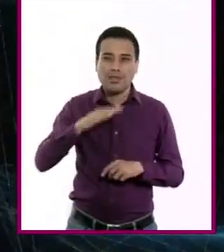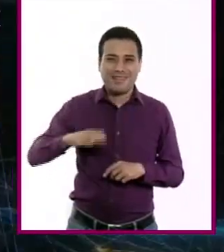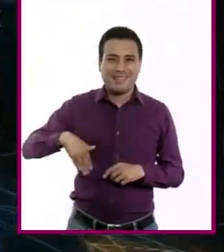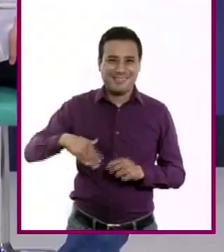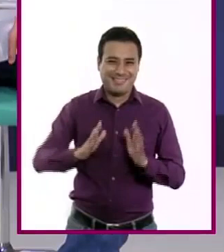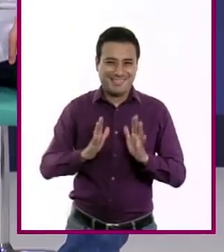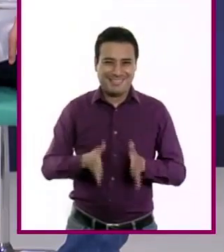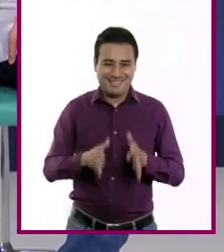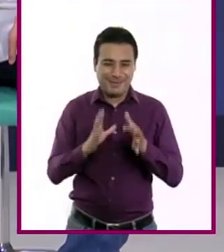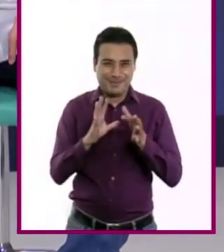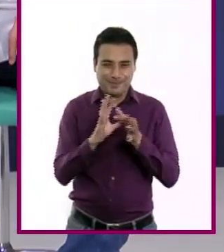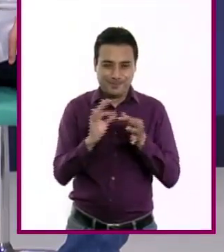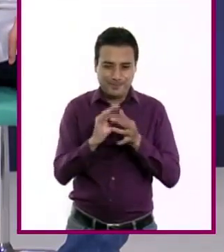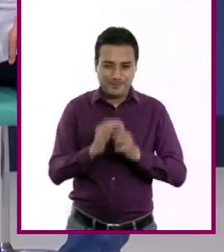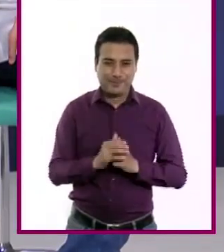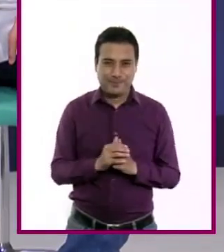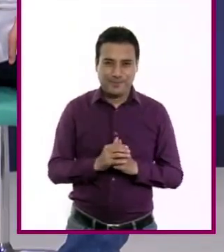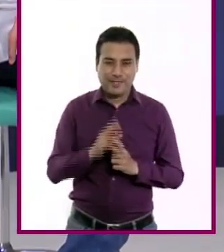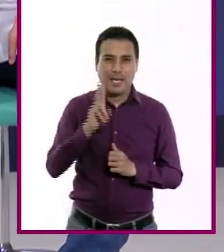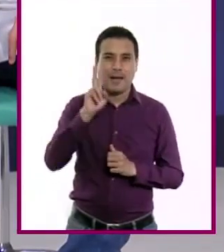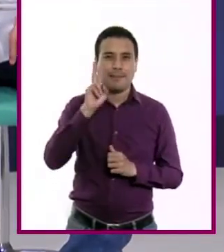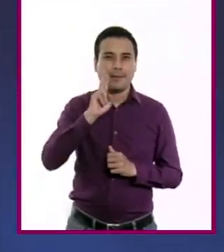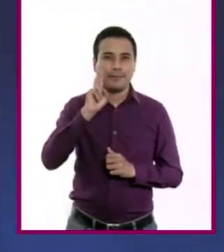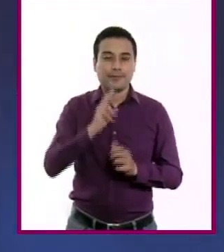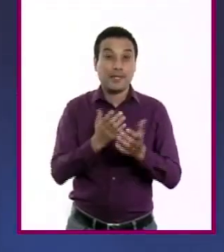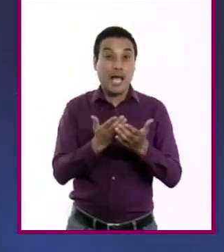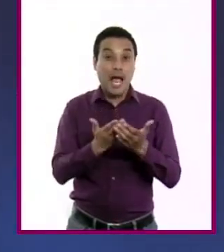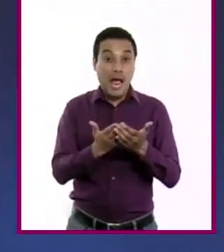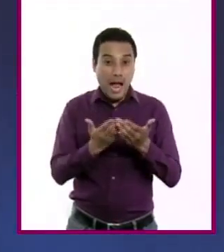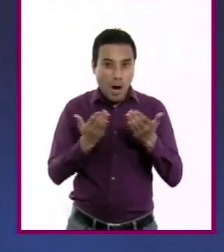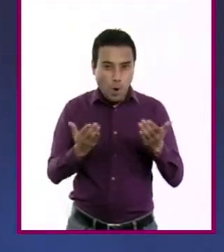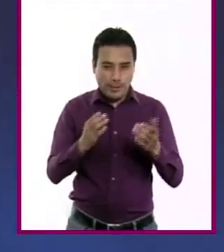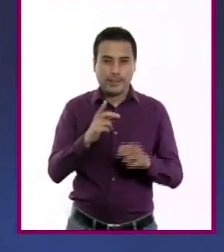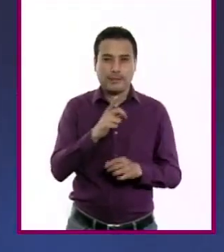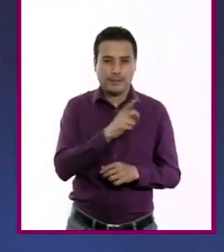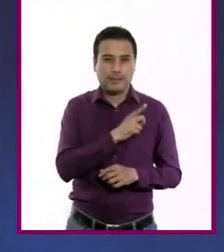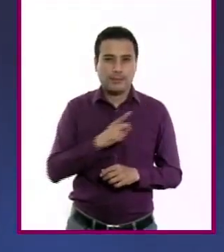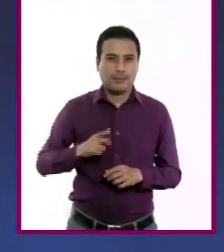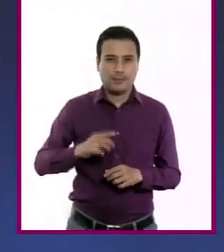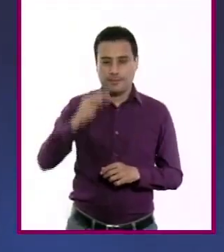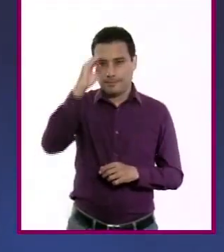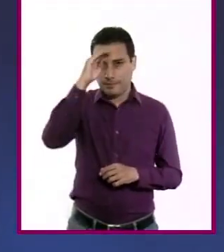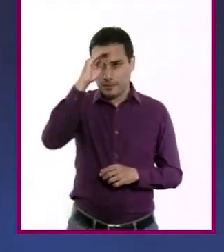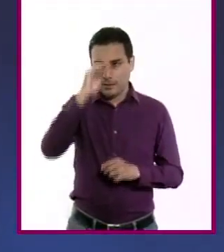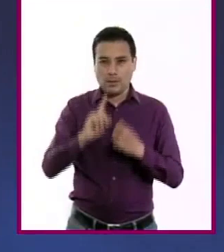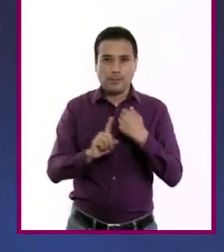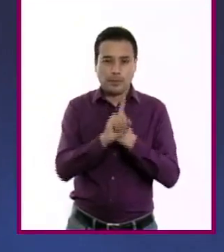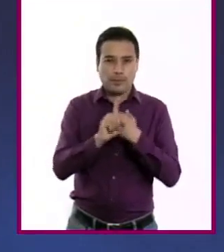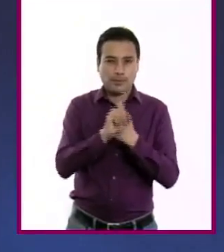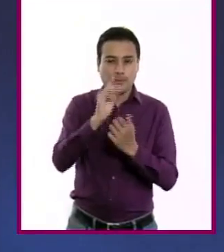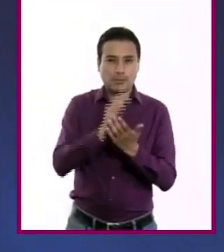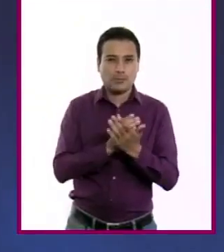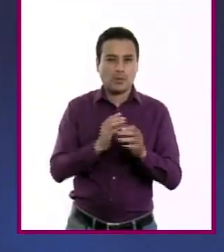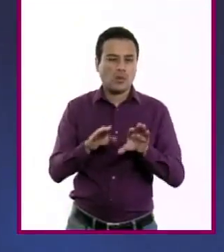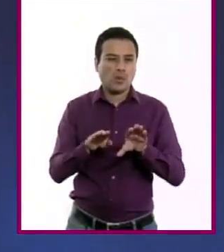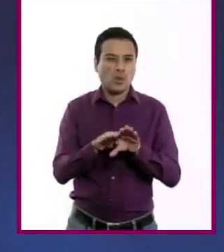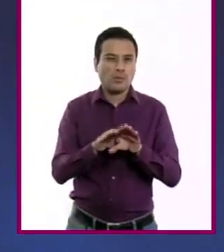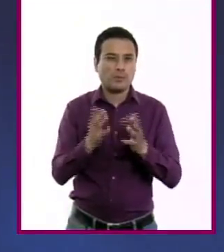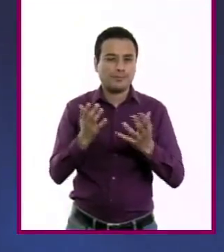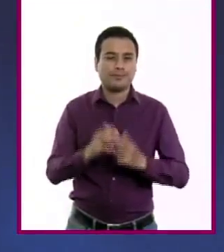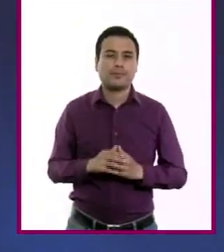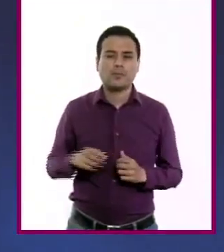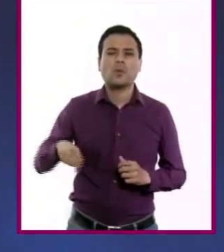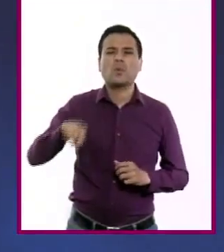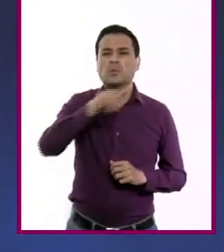hace rato. Entonces, me gustaría que poco a poco nos enfoquemos en las soluciones. Antes de pasar a eso, ¿cuál